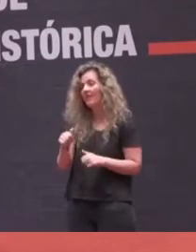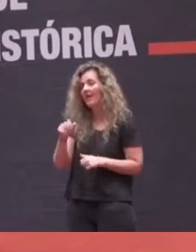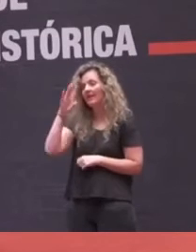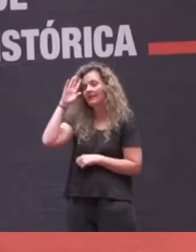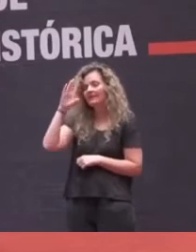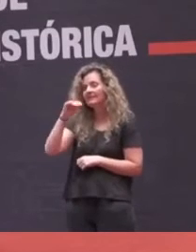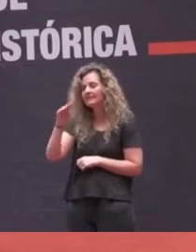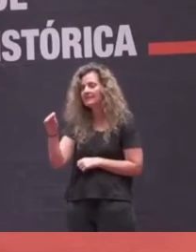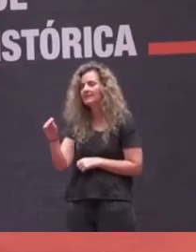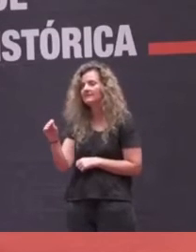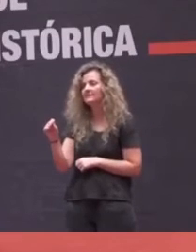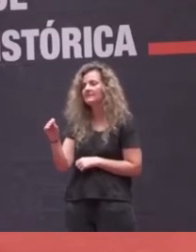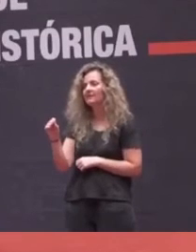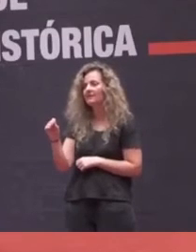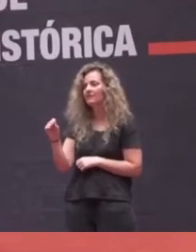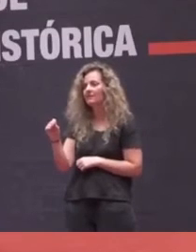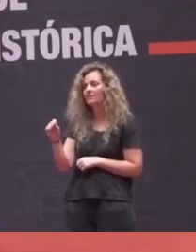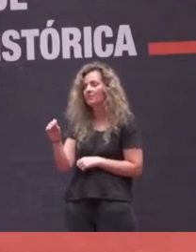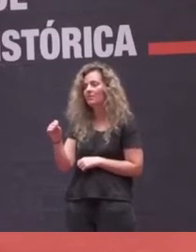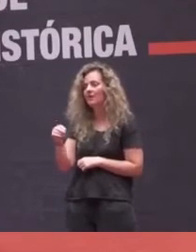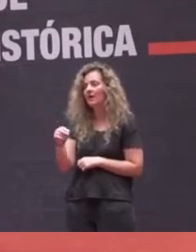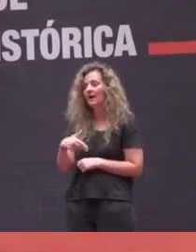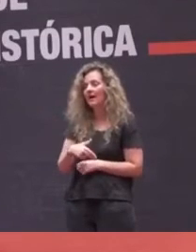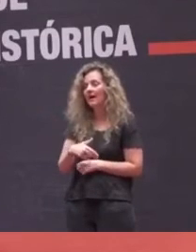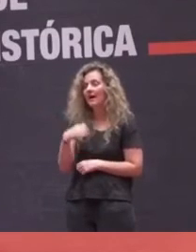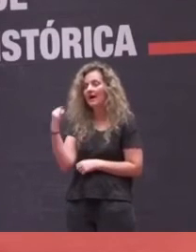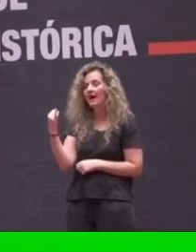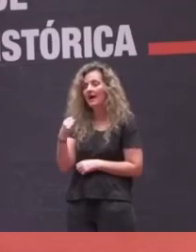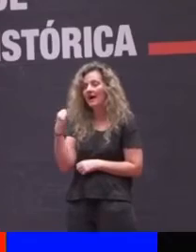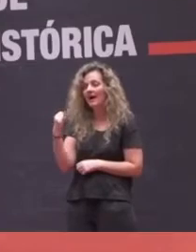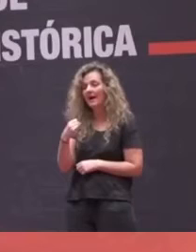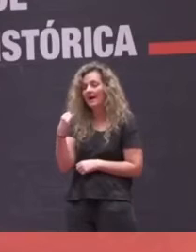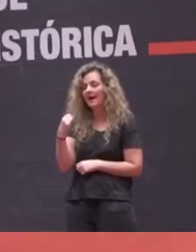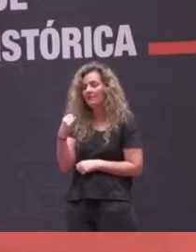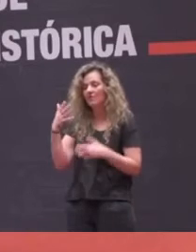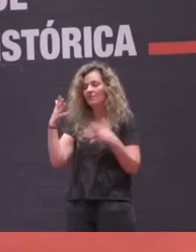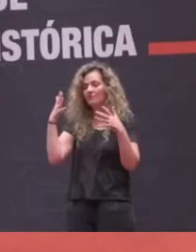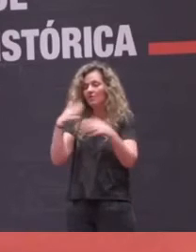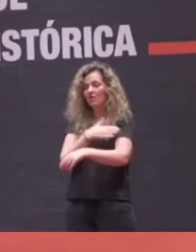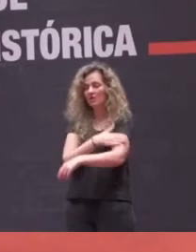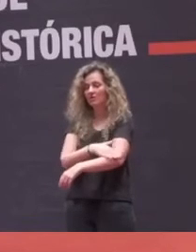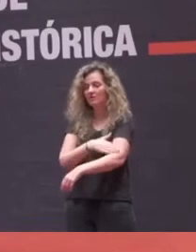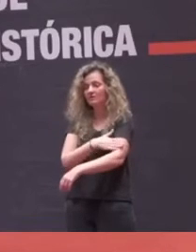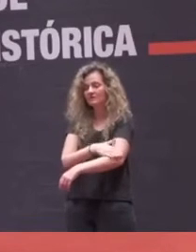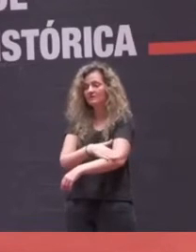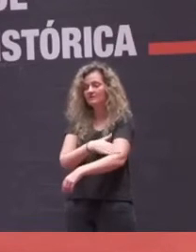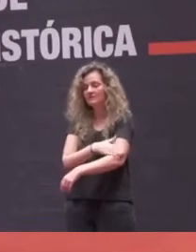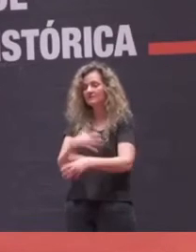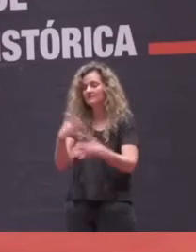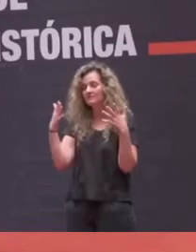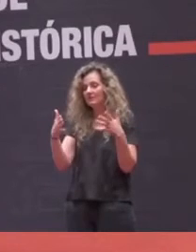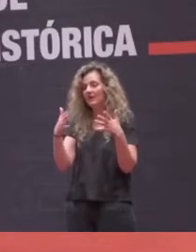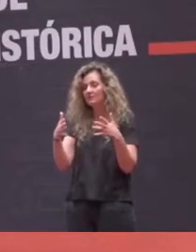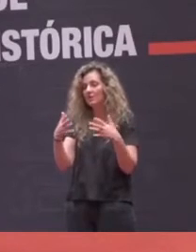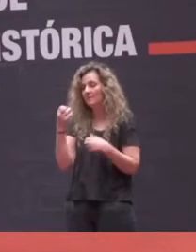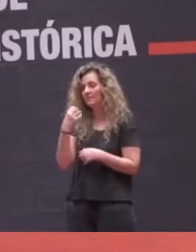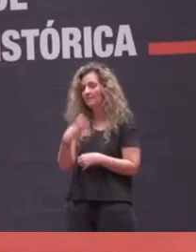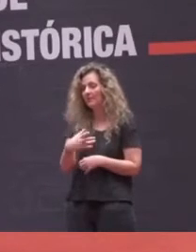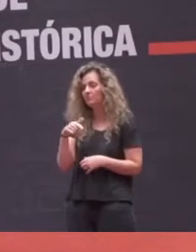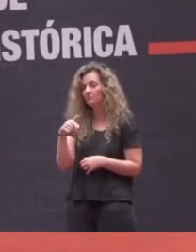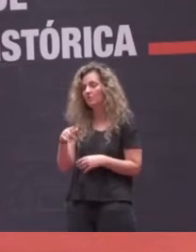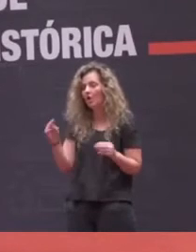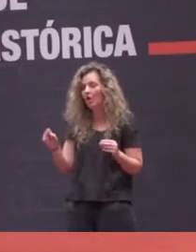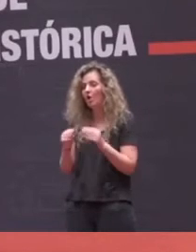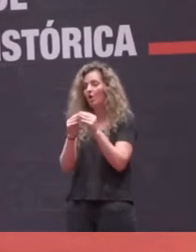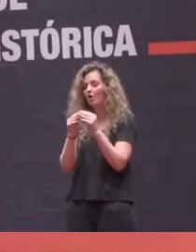inteligente, o xenoadísimo, el dictador estaba muy bien asesorado, y ahora comentaré un poco el hito histórico que se produjo en esos tres